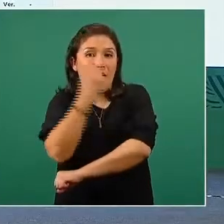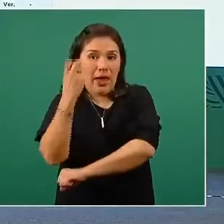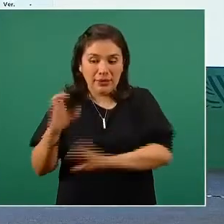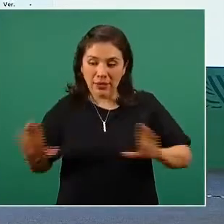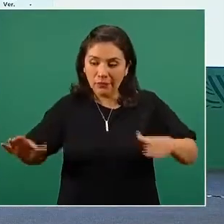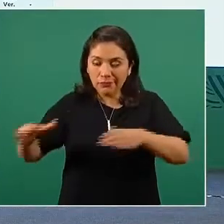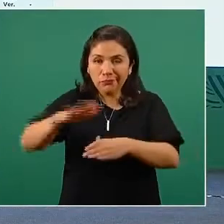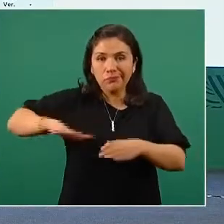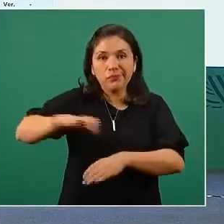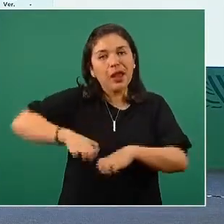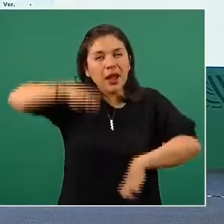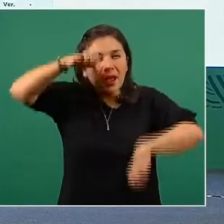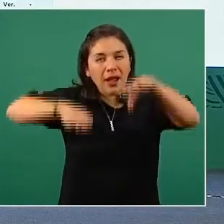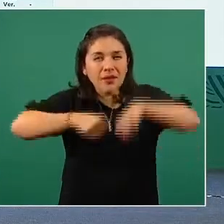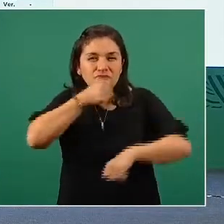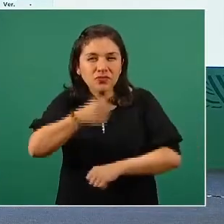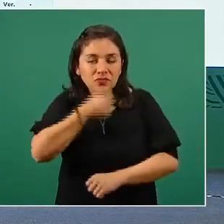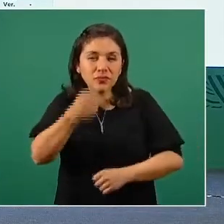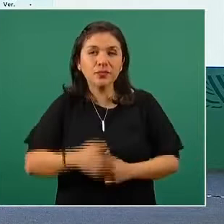población.